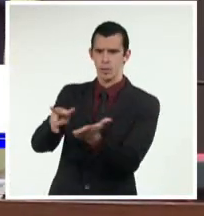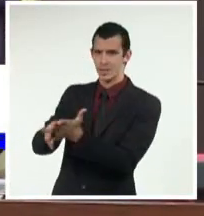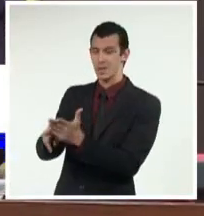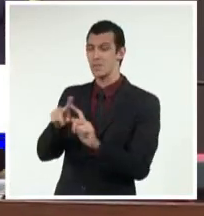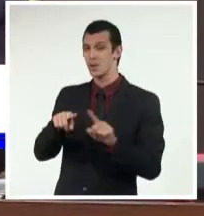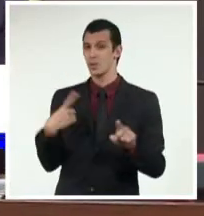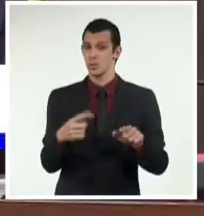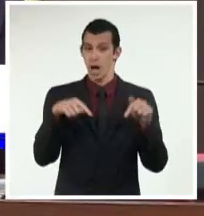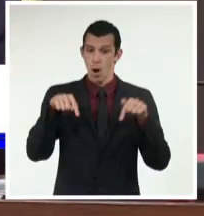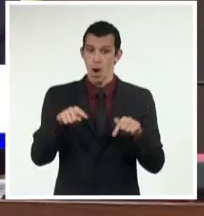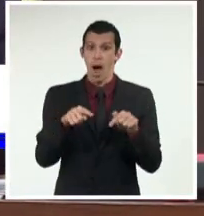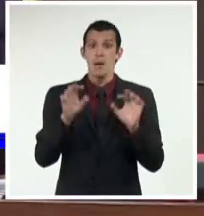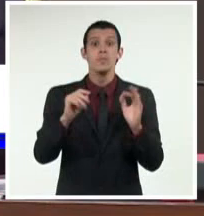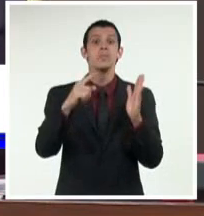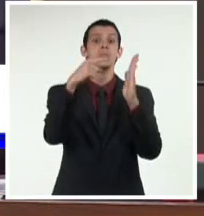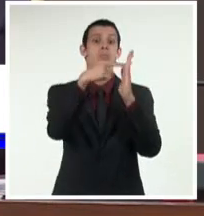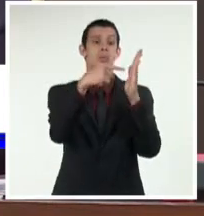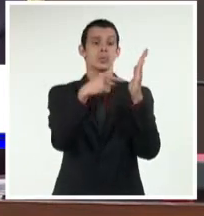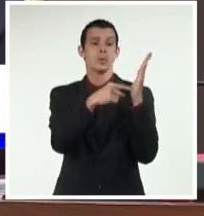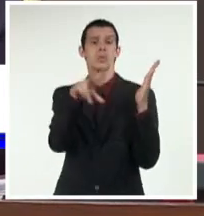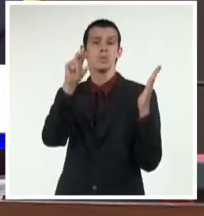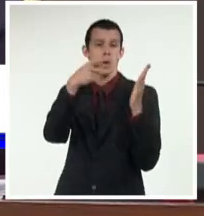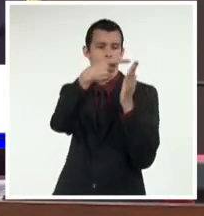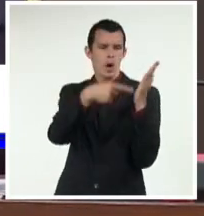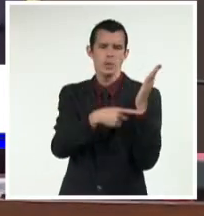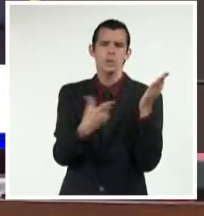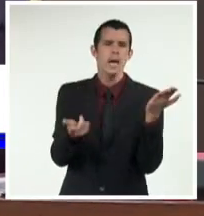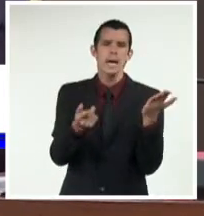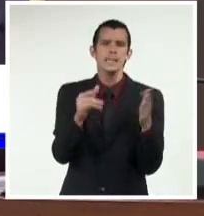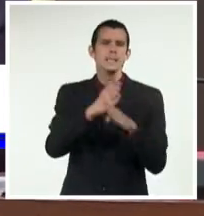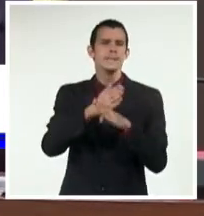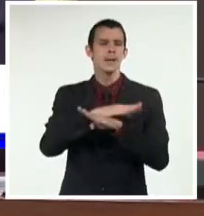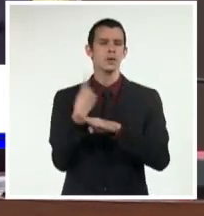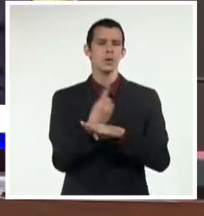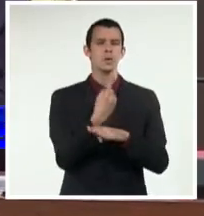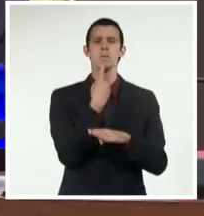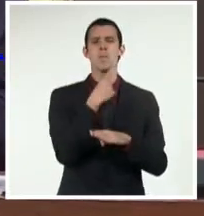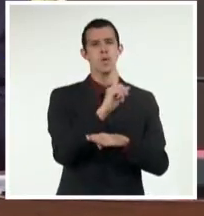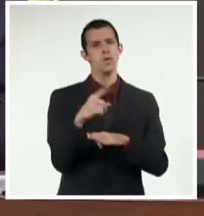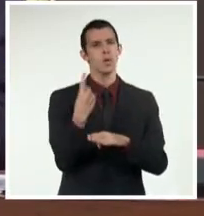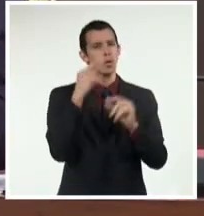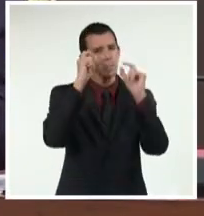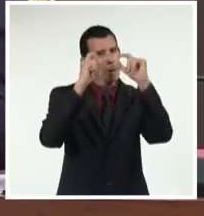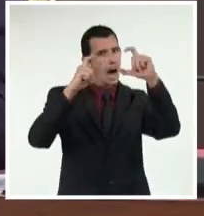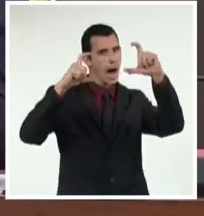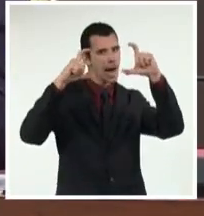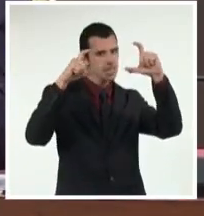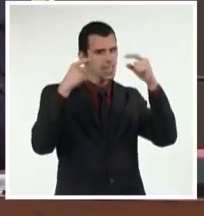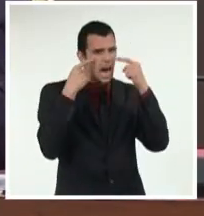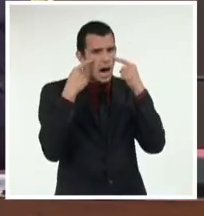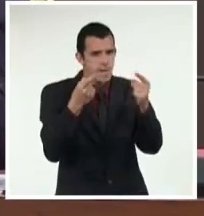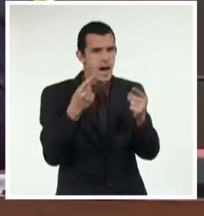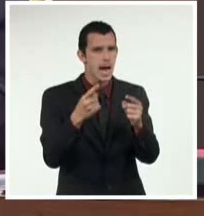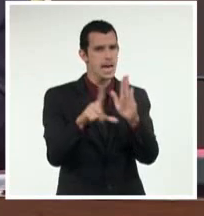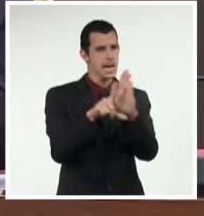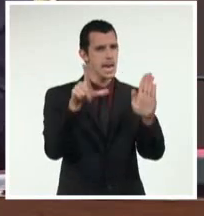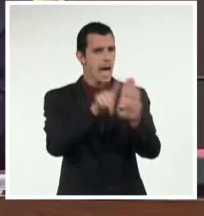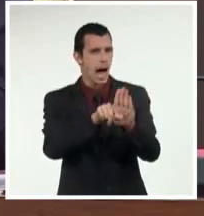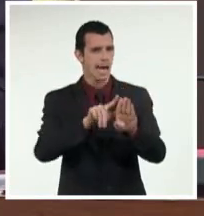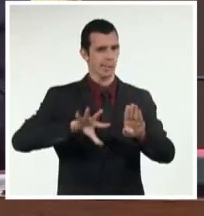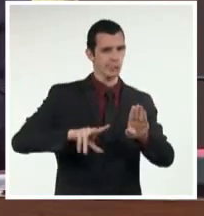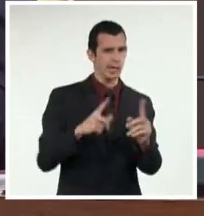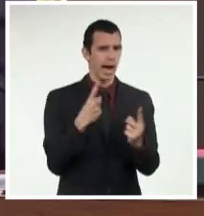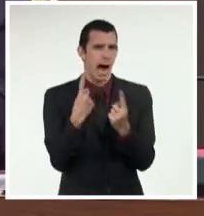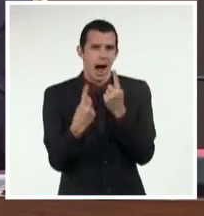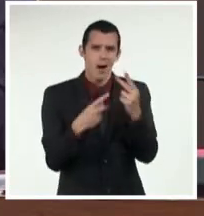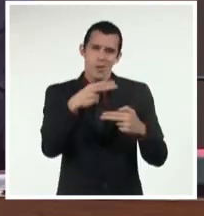medidas. Porque cada territorio, cada provincia, cada municipio, cada organismo de la Administración Central